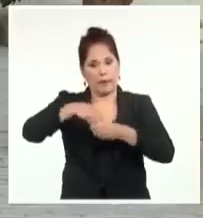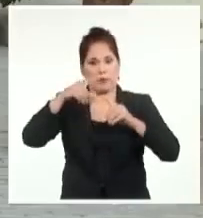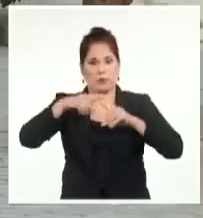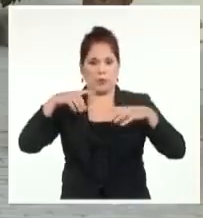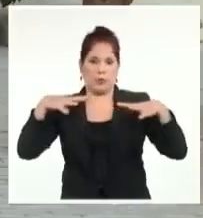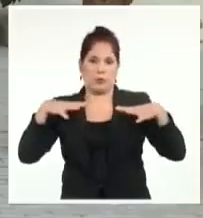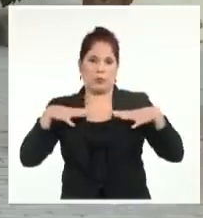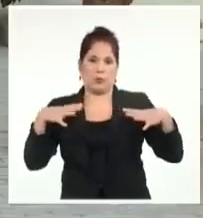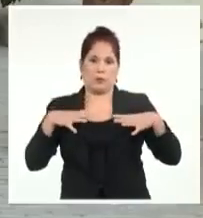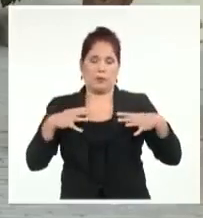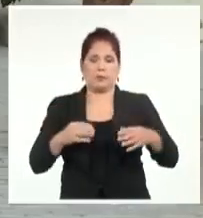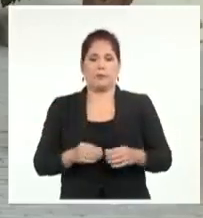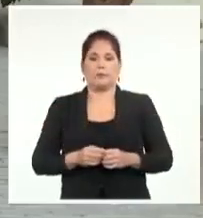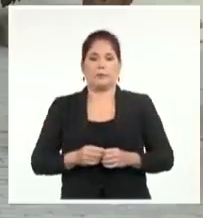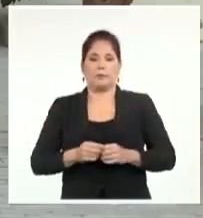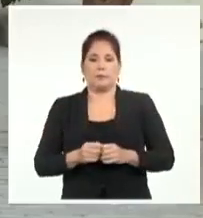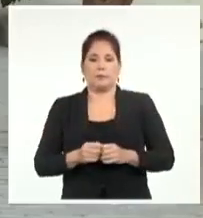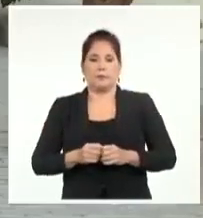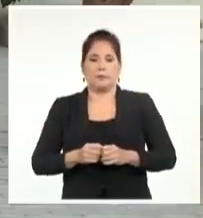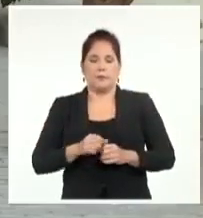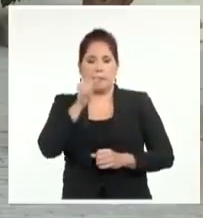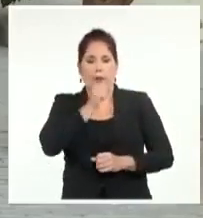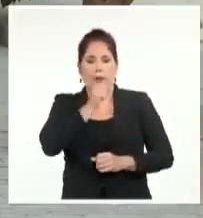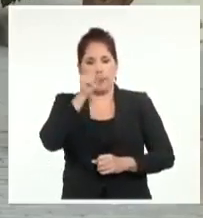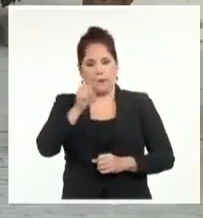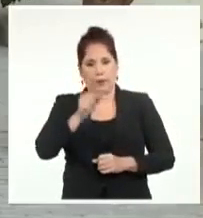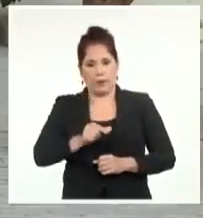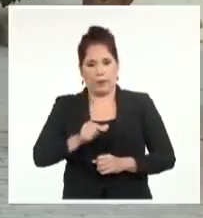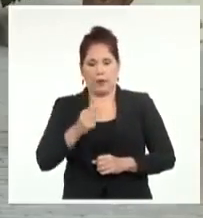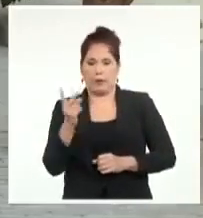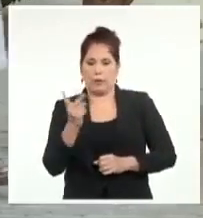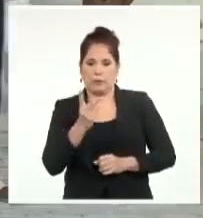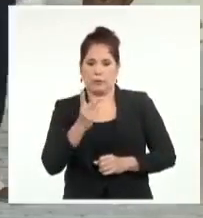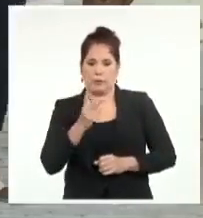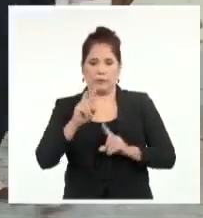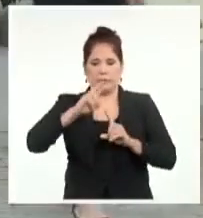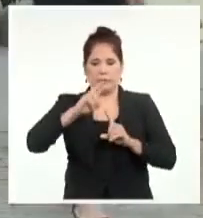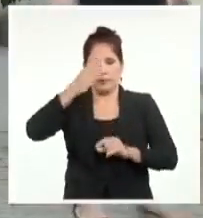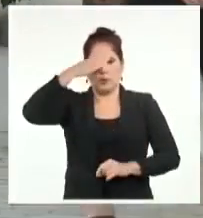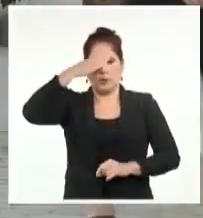Roxana Thompson Casamayor y Melvin Joel, Sistema Informativo de la Televisión Cubana.